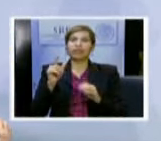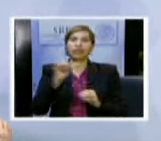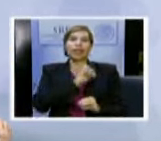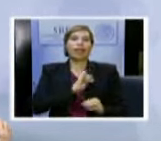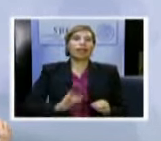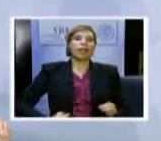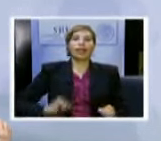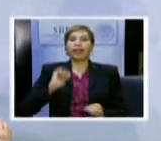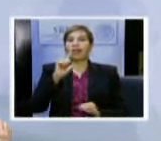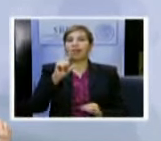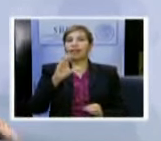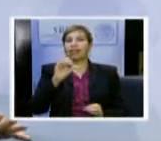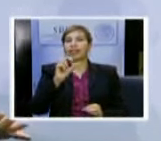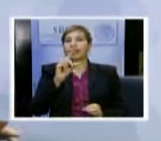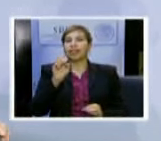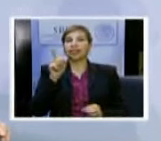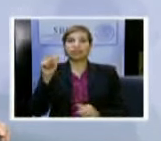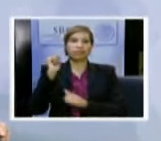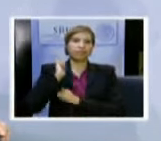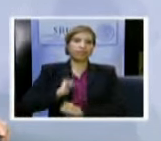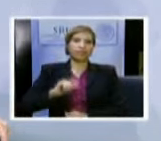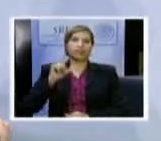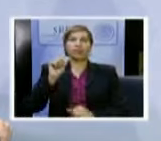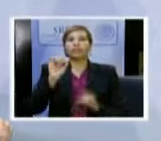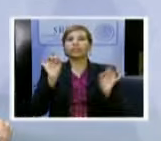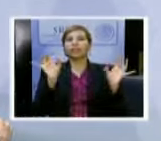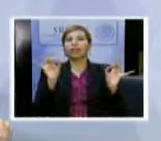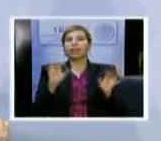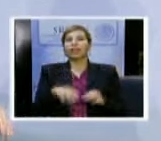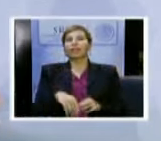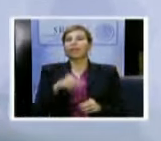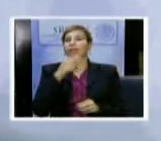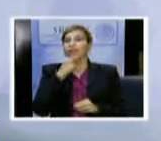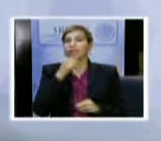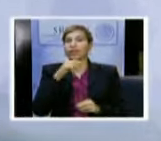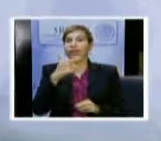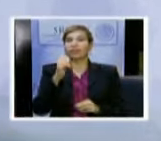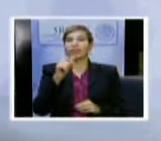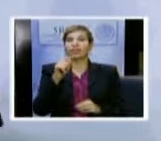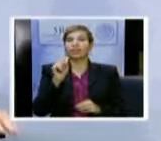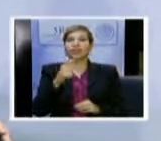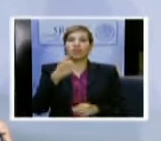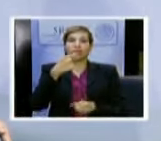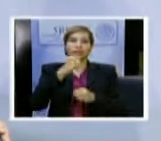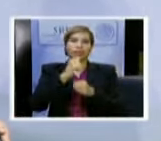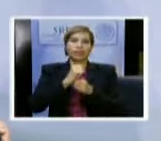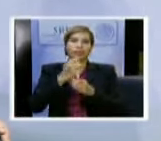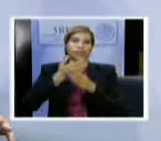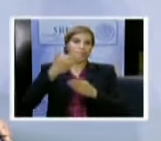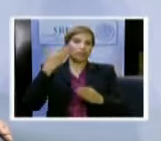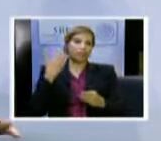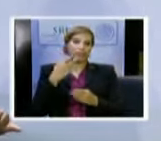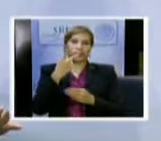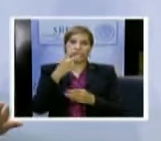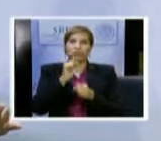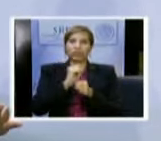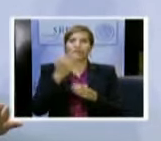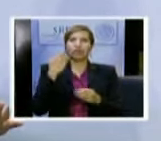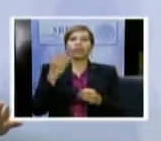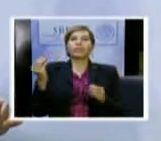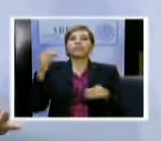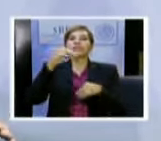el alcalde de Los Ángeles, el alcalde Garcetti, la semana antepasada estableció un